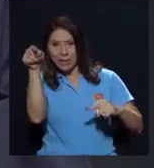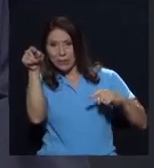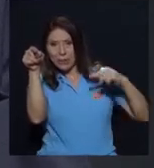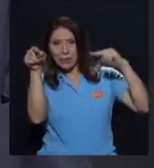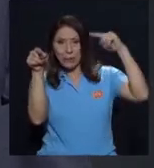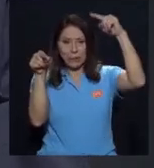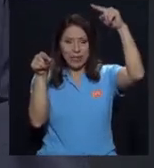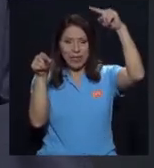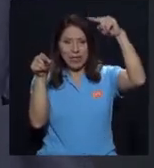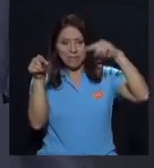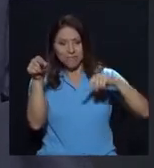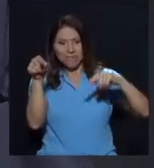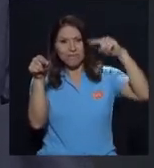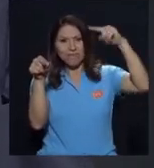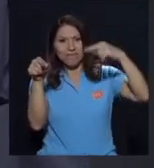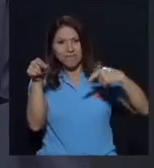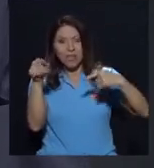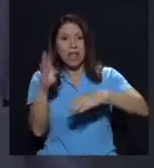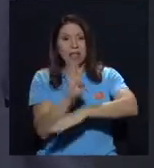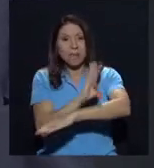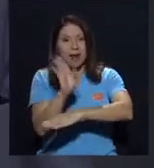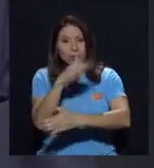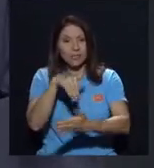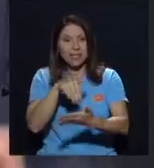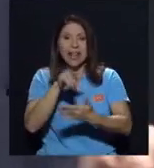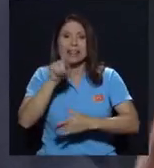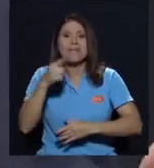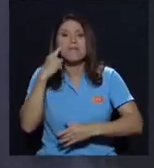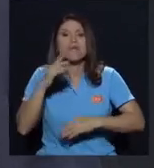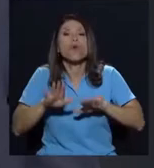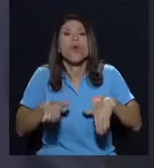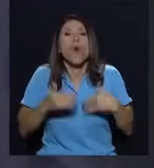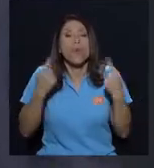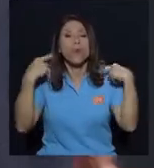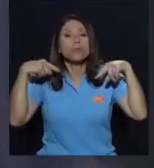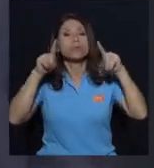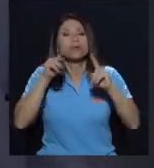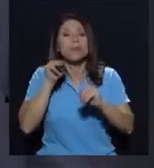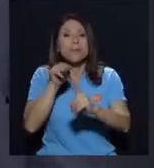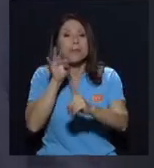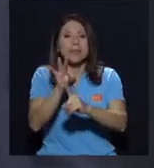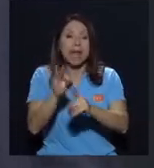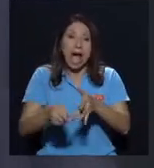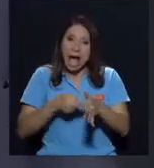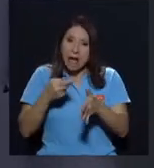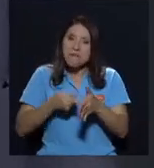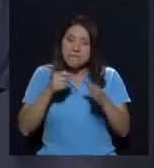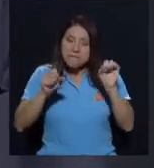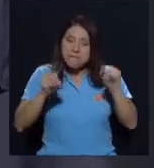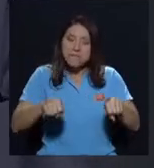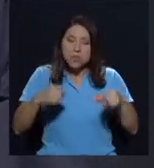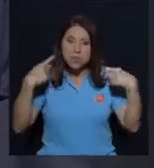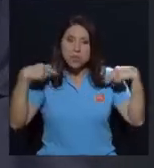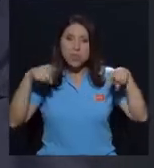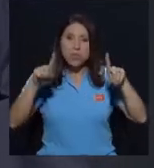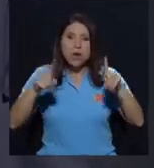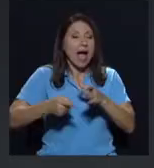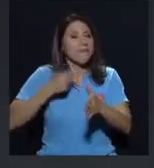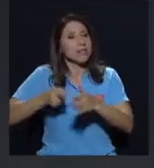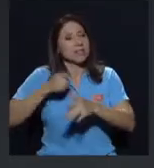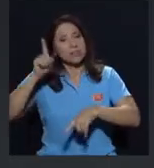para tratar de llegar a esa meta a veces se llega a veces no se llega pero hay un esfuerzo deliberado